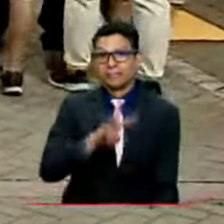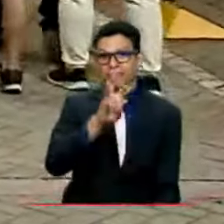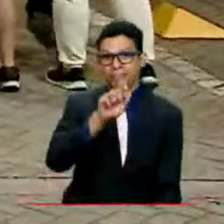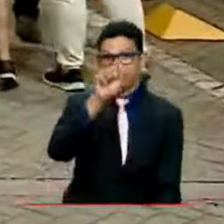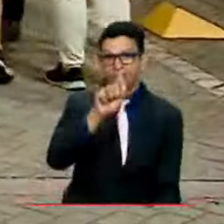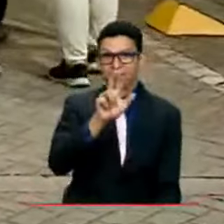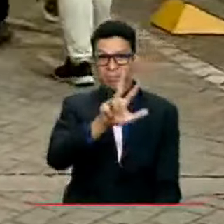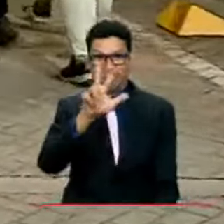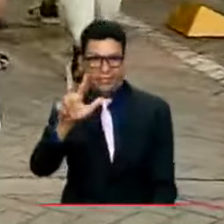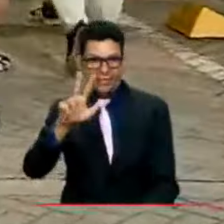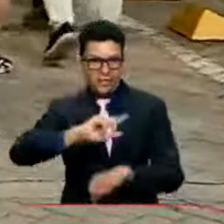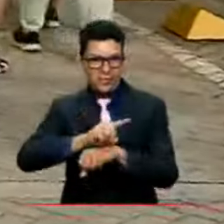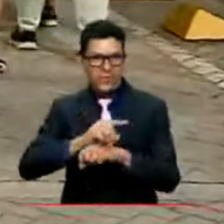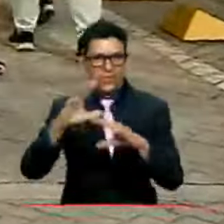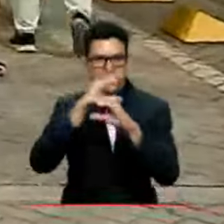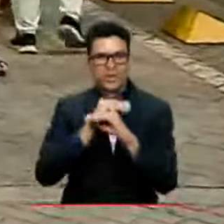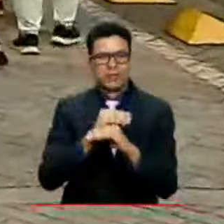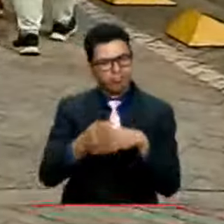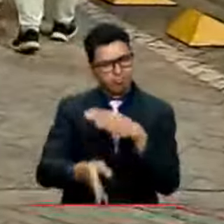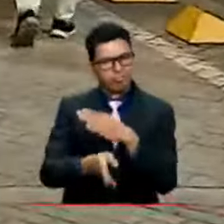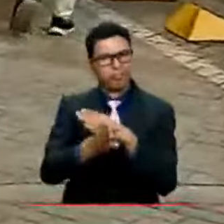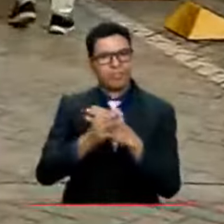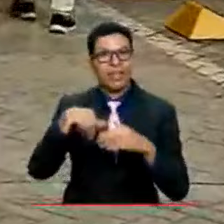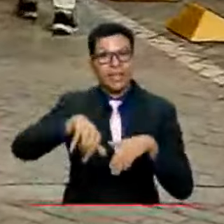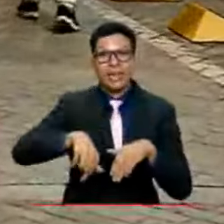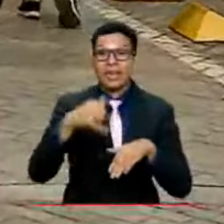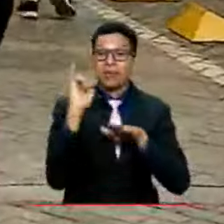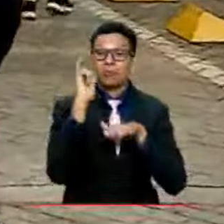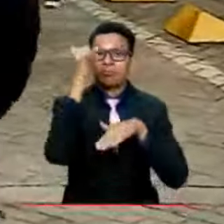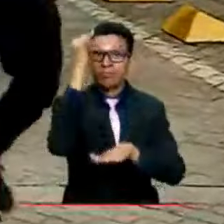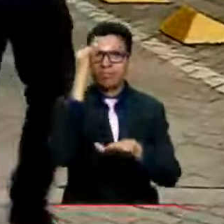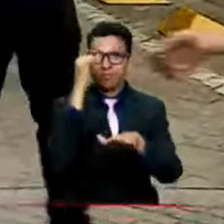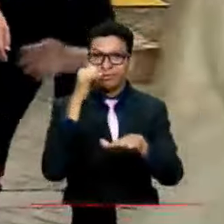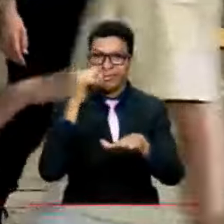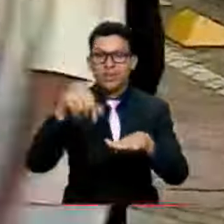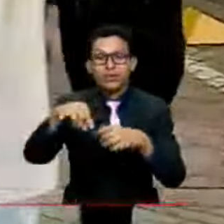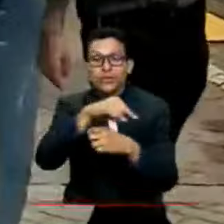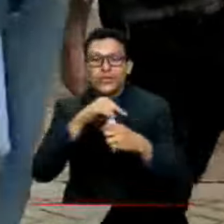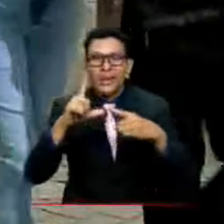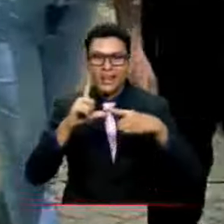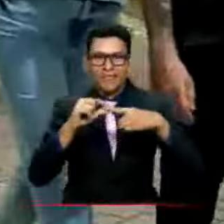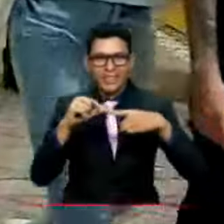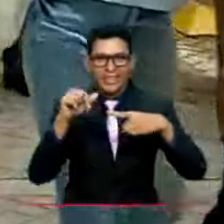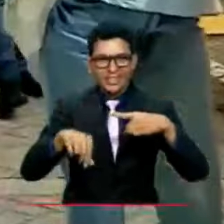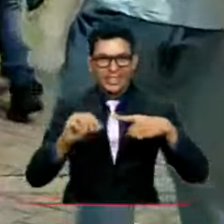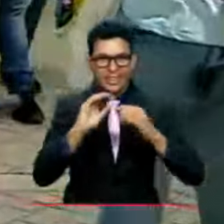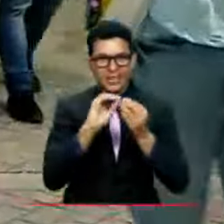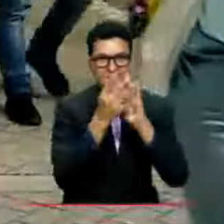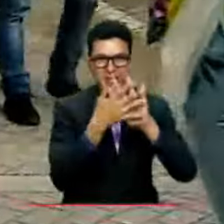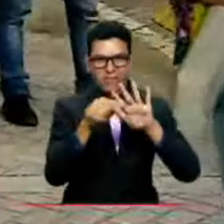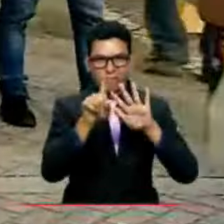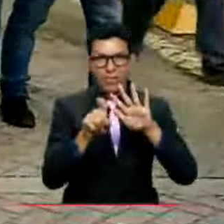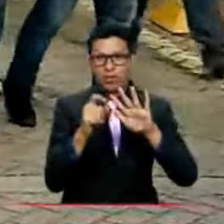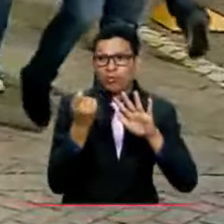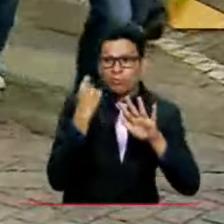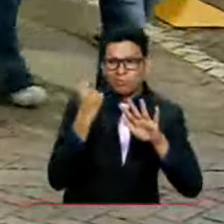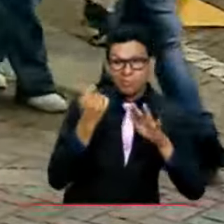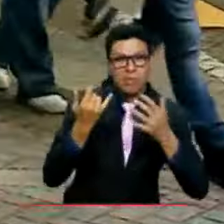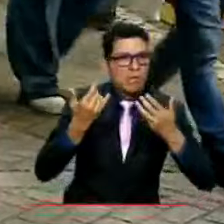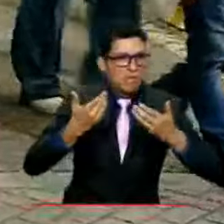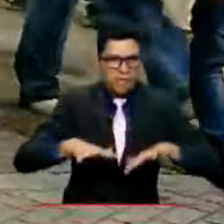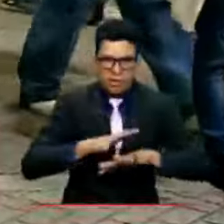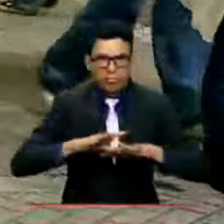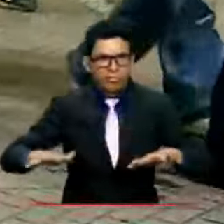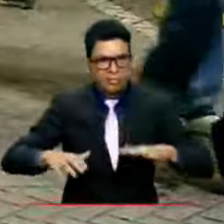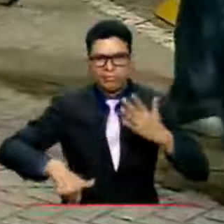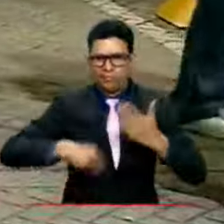8:33 minutos de la noche, seguimos en el Boulevard del Río, en la zona verde de la COP16. Hace pocos minutos terminó el acto